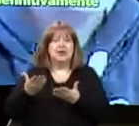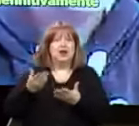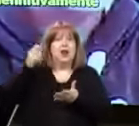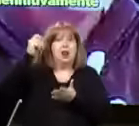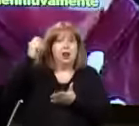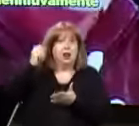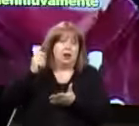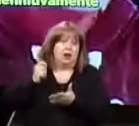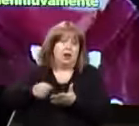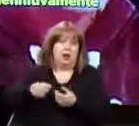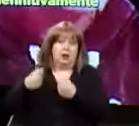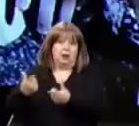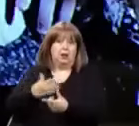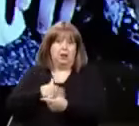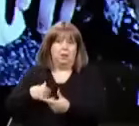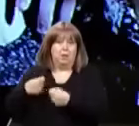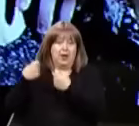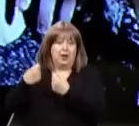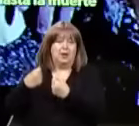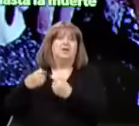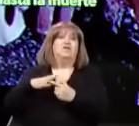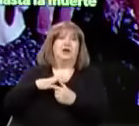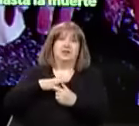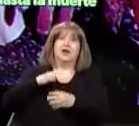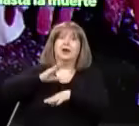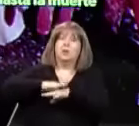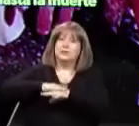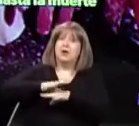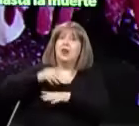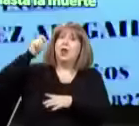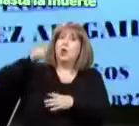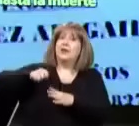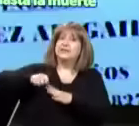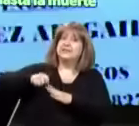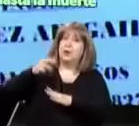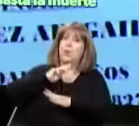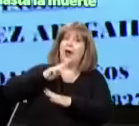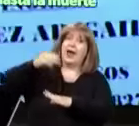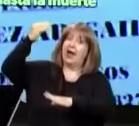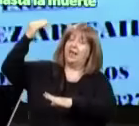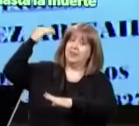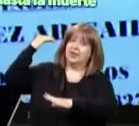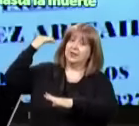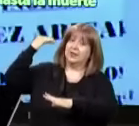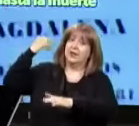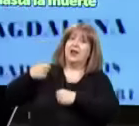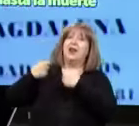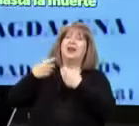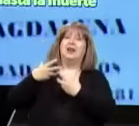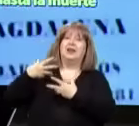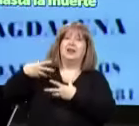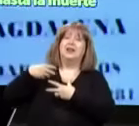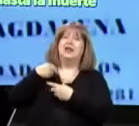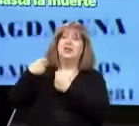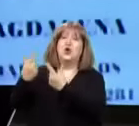Todo. Que todavía habrá que esperar que se avance con las responsabilidades colaterales que ha tenido esto. Hemos llegado a la autoridad material, pero todavía falta mucho